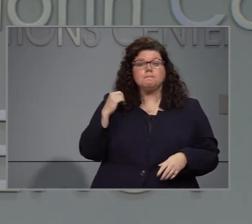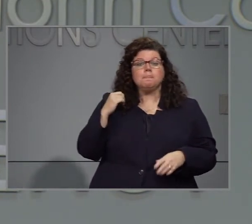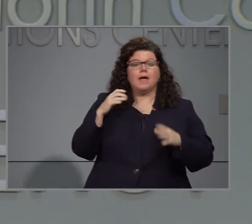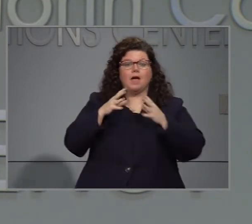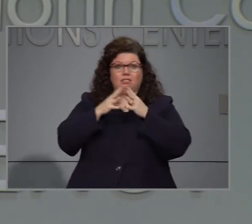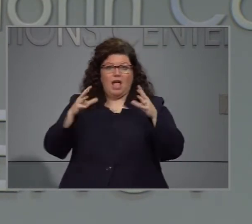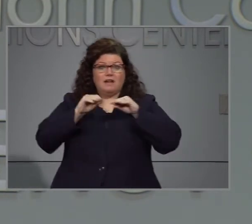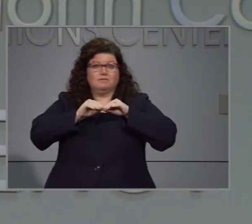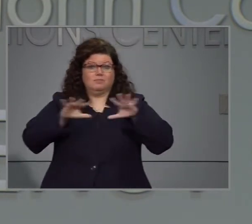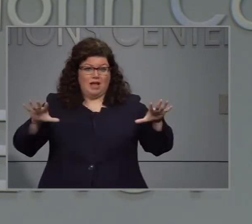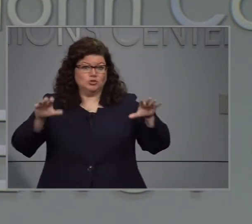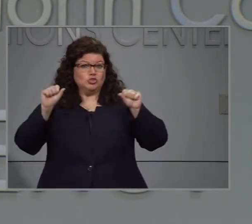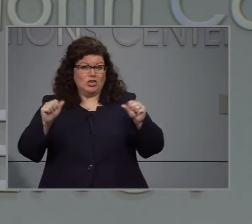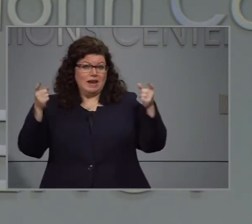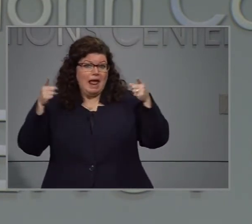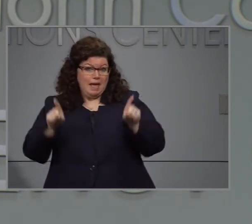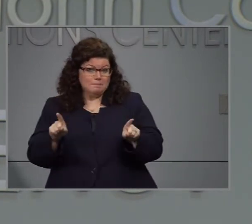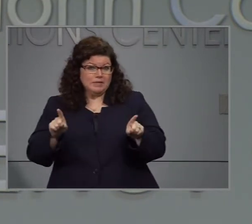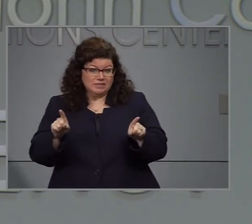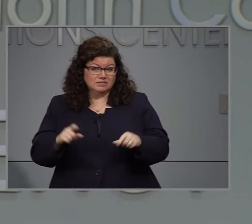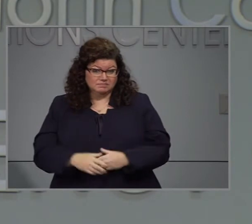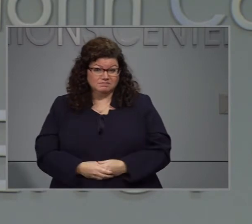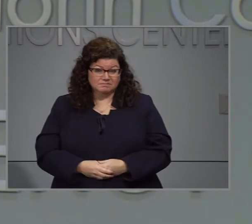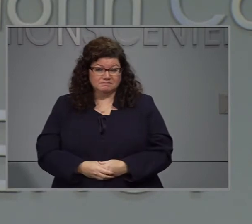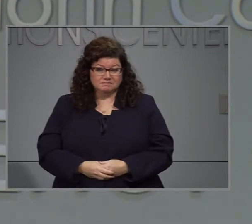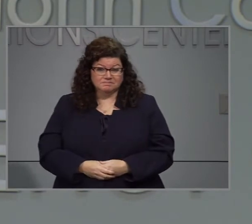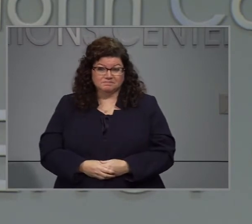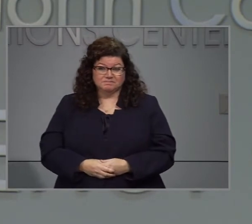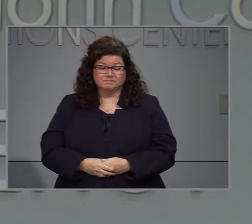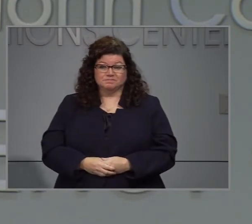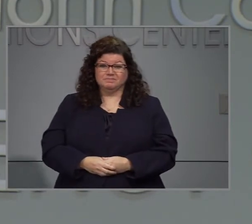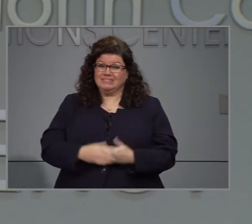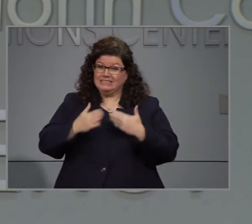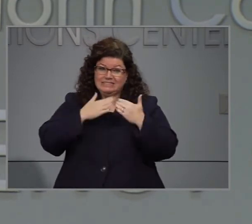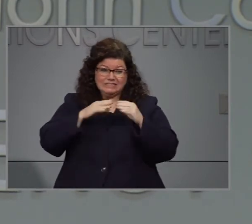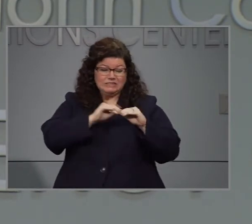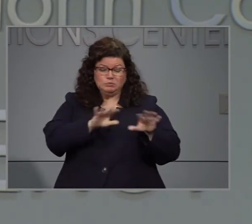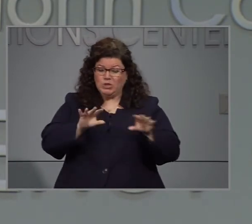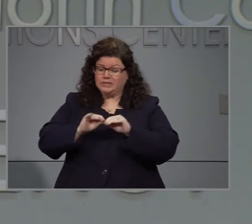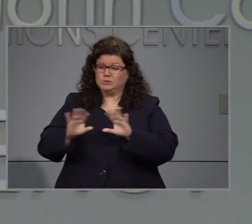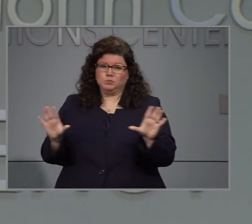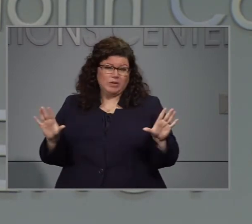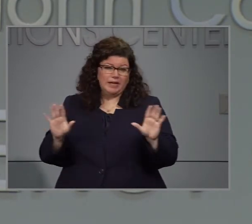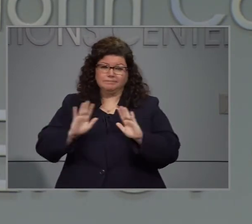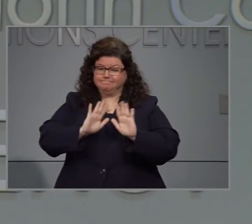porque se puede transmitir el virus significativamente. Siguiente pregunta, por favor.